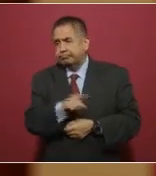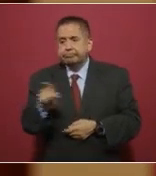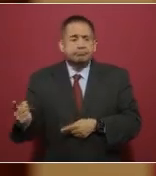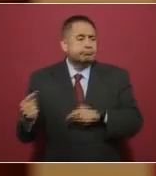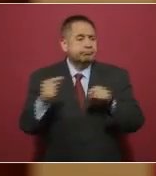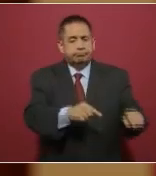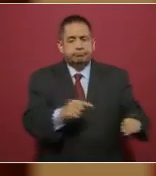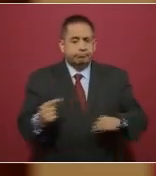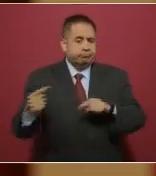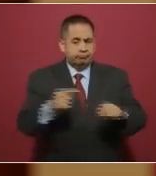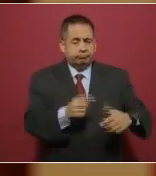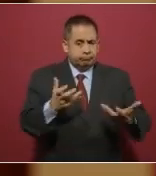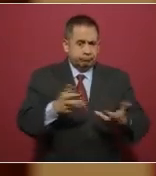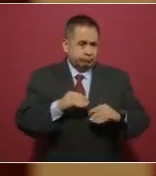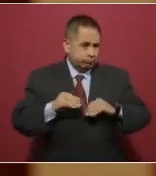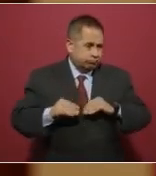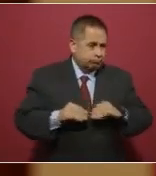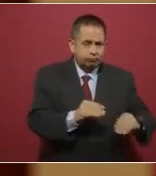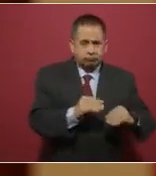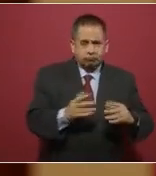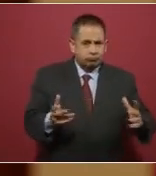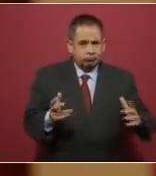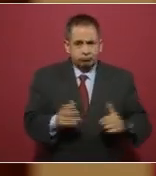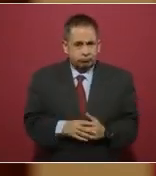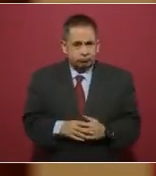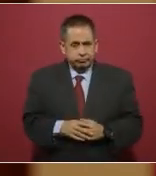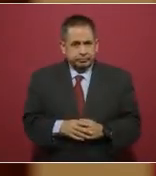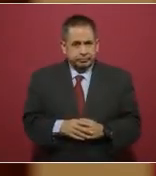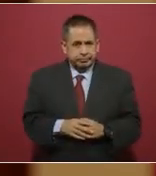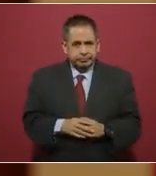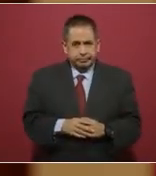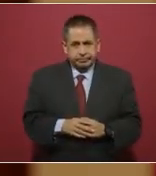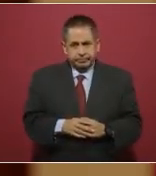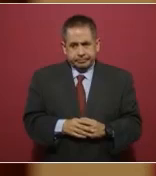para llevar a cabo operativos